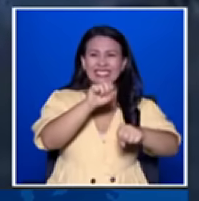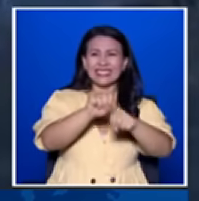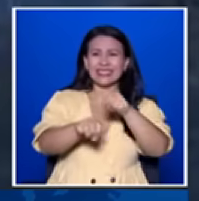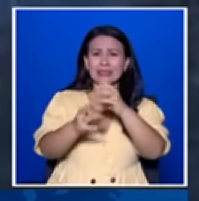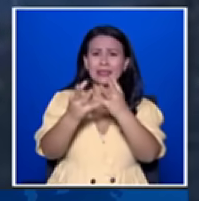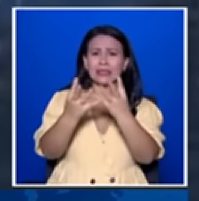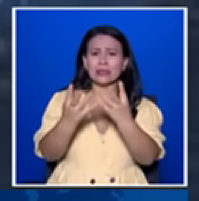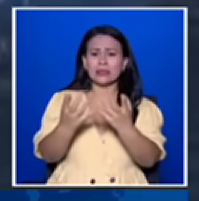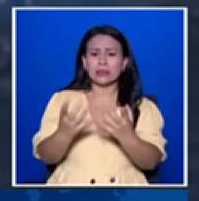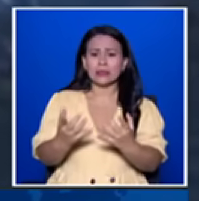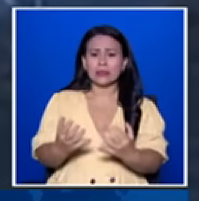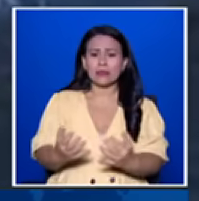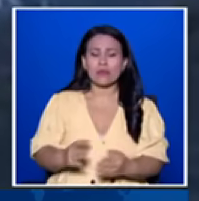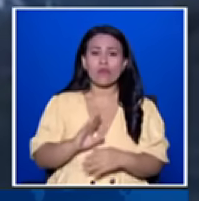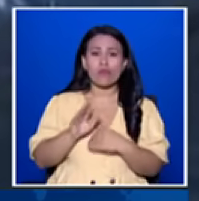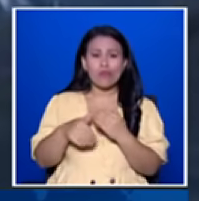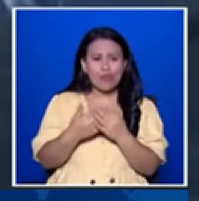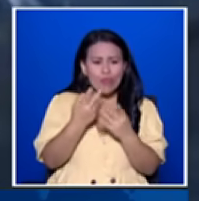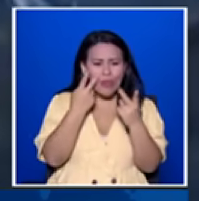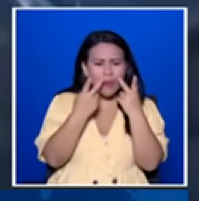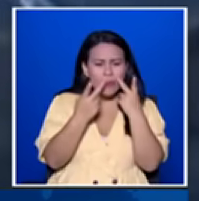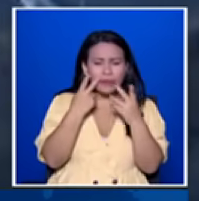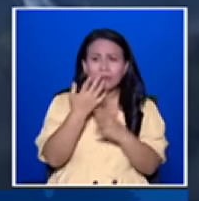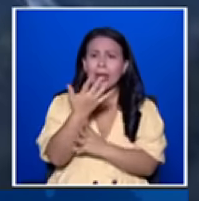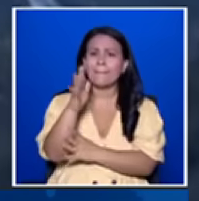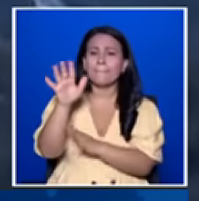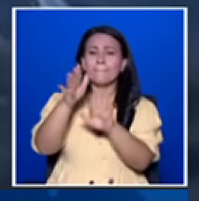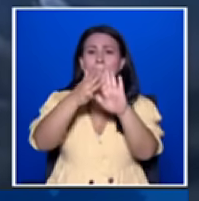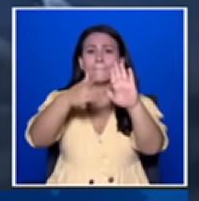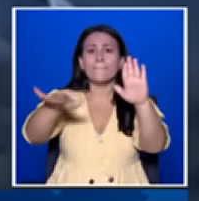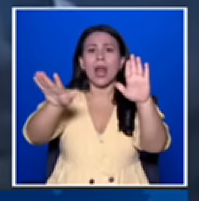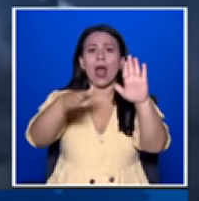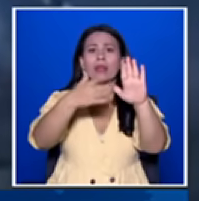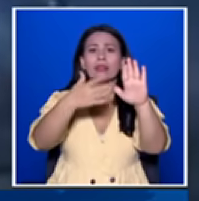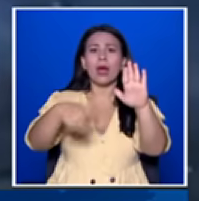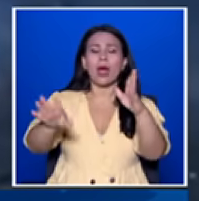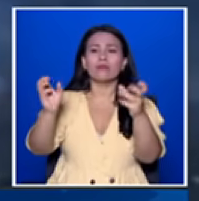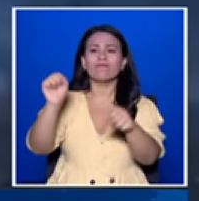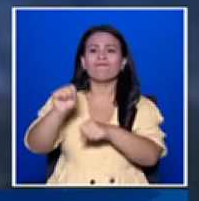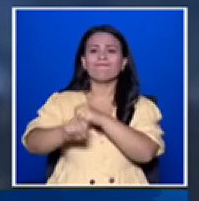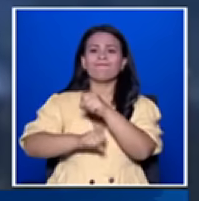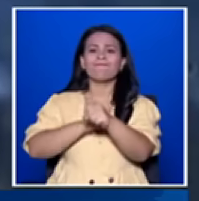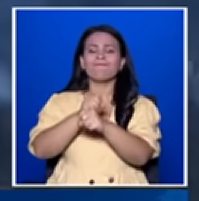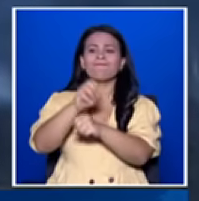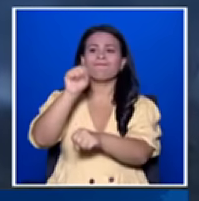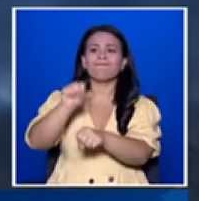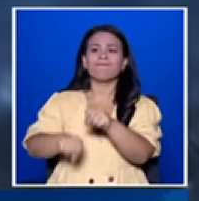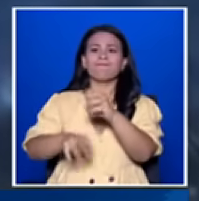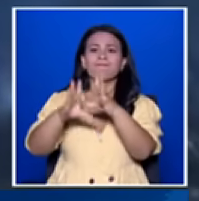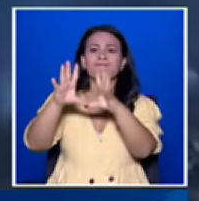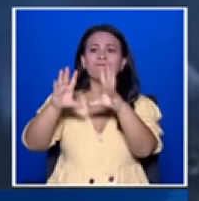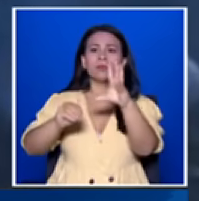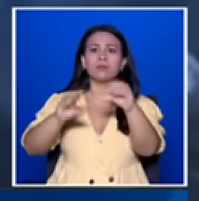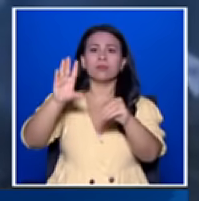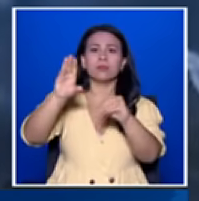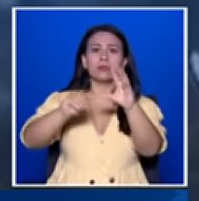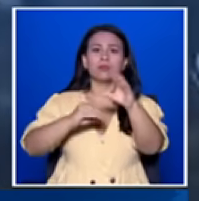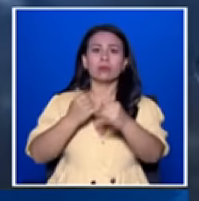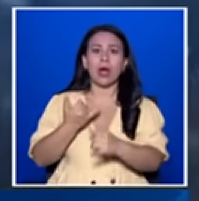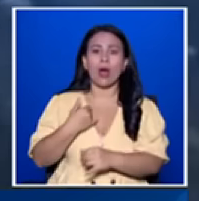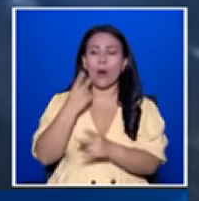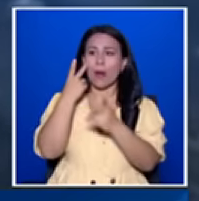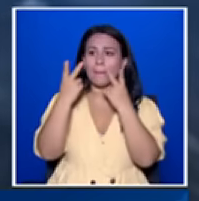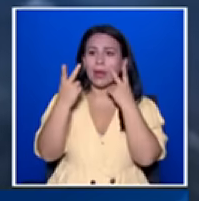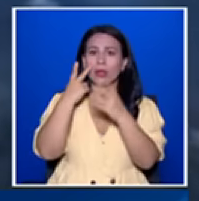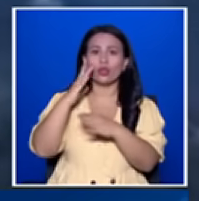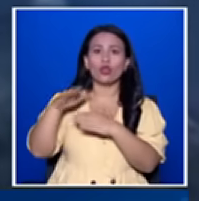destrucción de todo lo que es la vegetación, plantas nativas que durante años fueron construyendo su hábitat, ahora